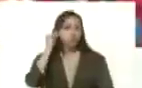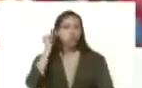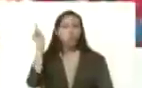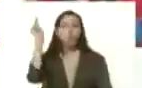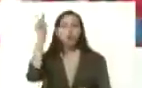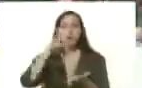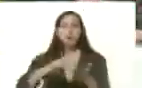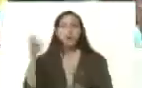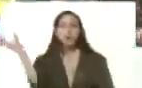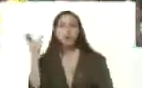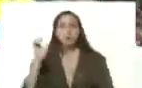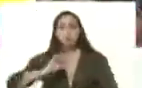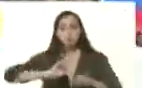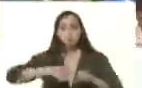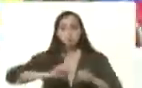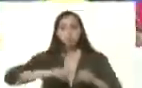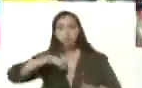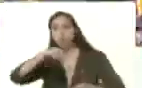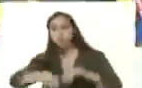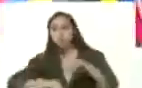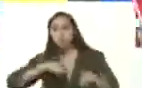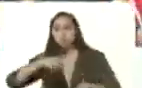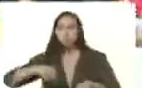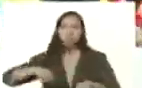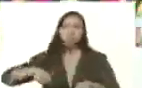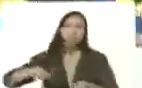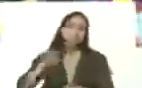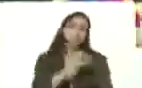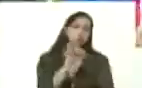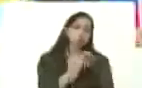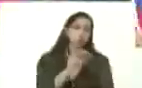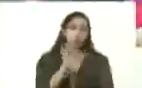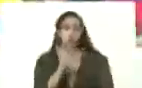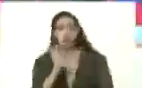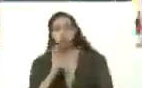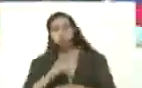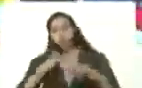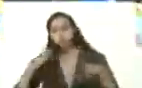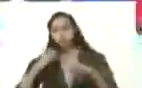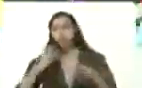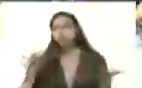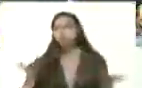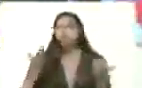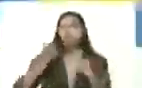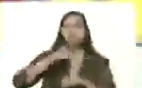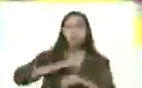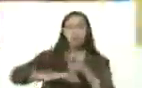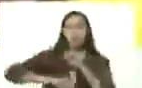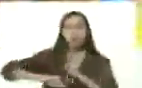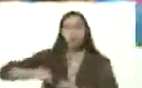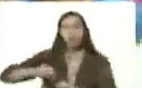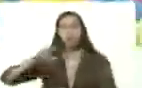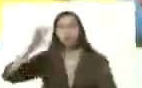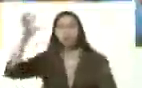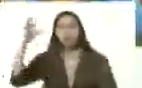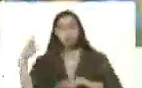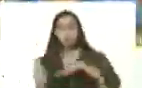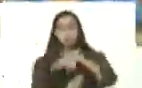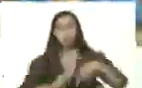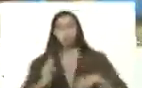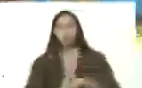en moto, en bicicleta, en carro, en camiones, en autobuses, a defender la revolución bolivariana.